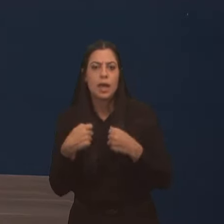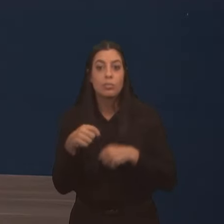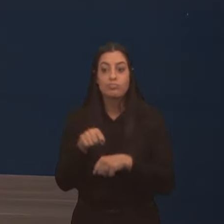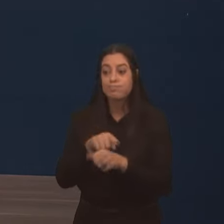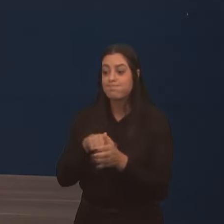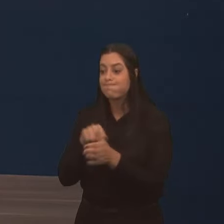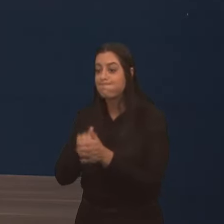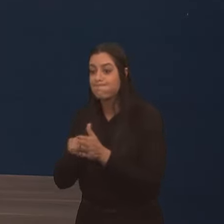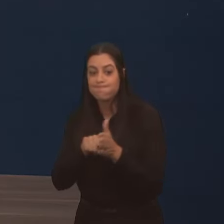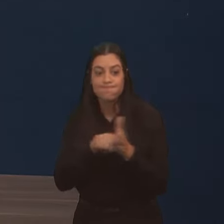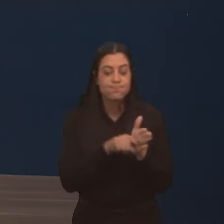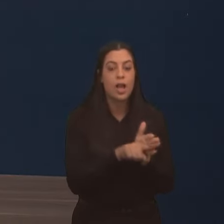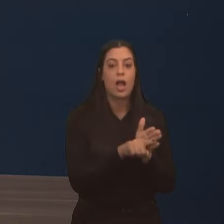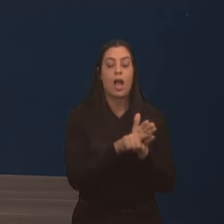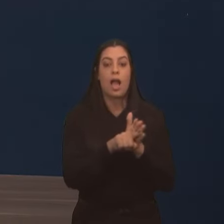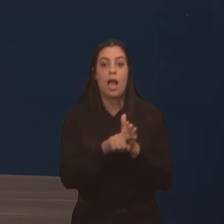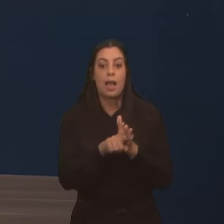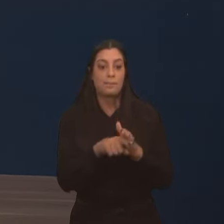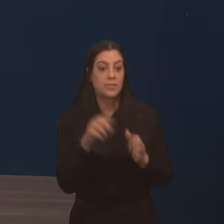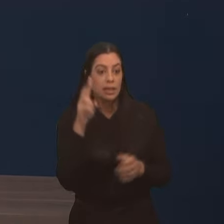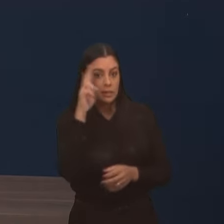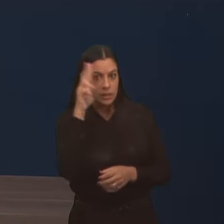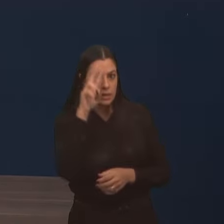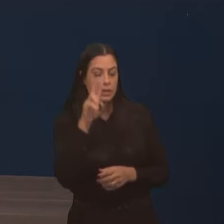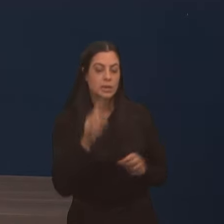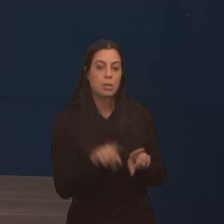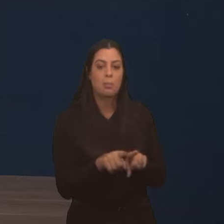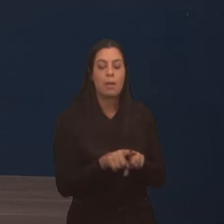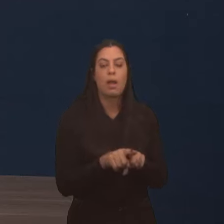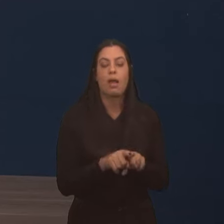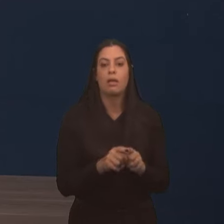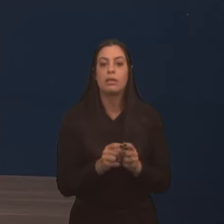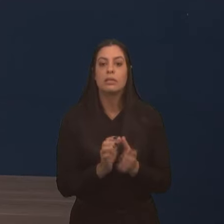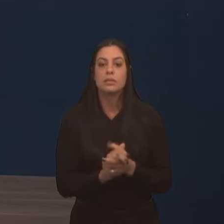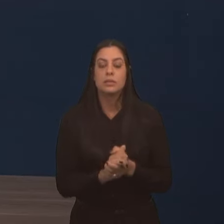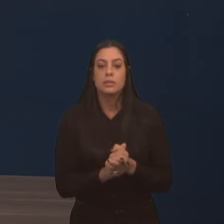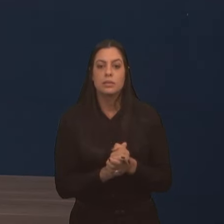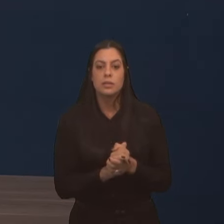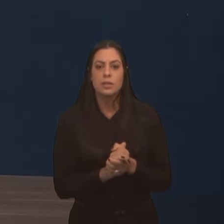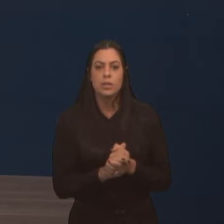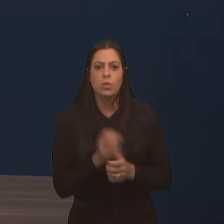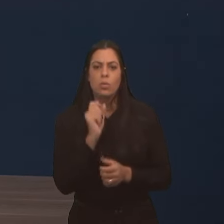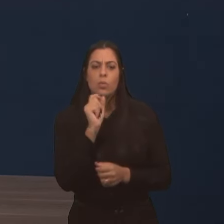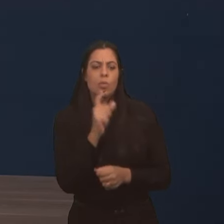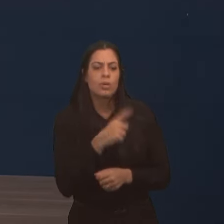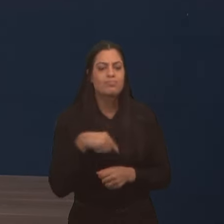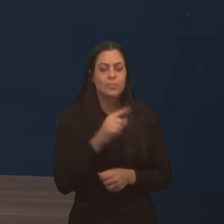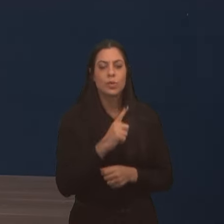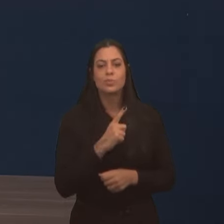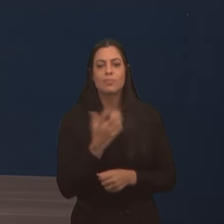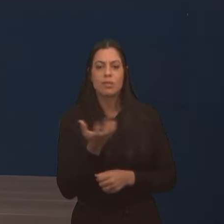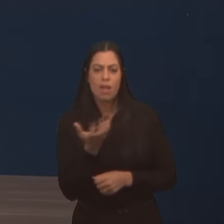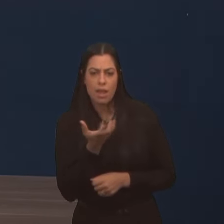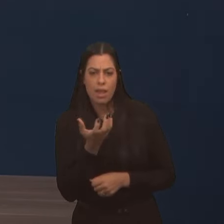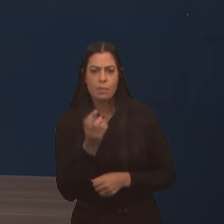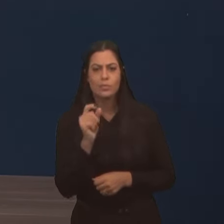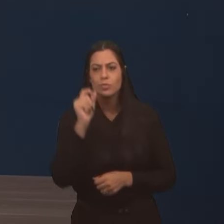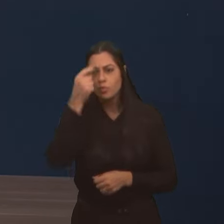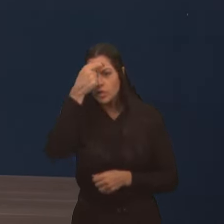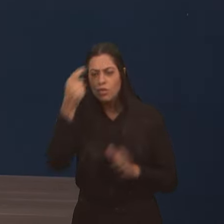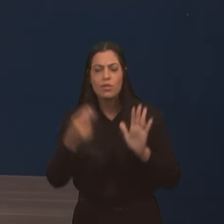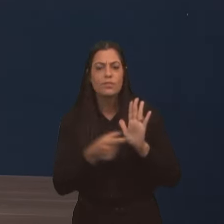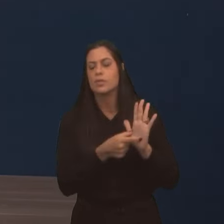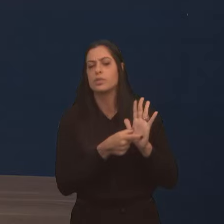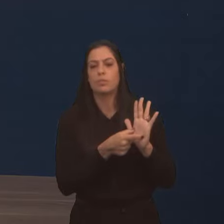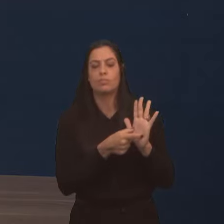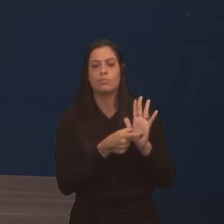recurso táctico teórico para preguntarnos, al final, ¿qué nosotros queremos con la inteligencia